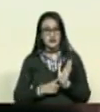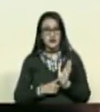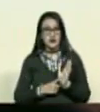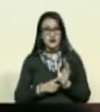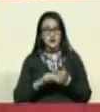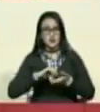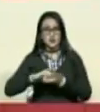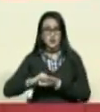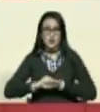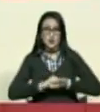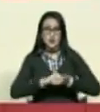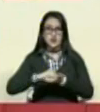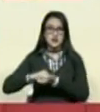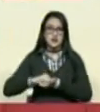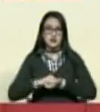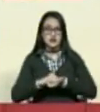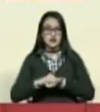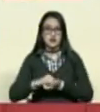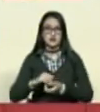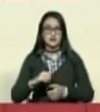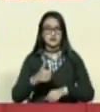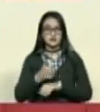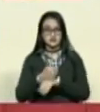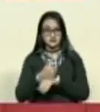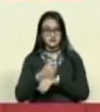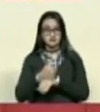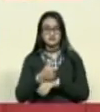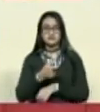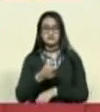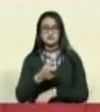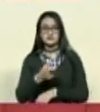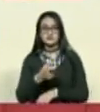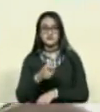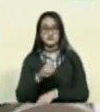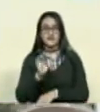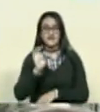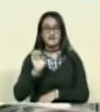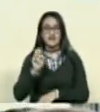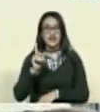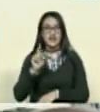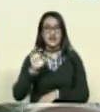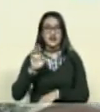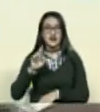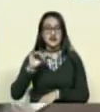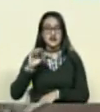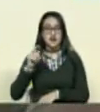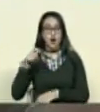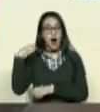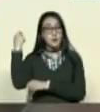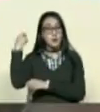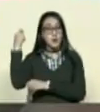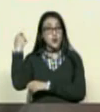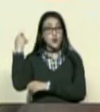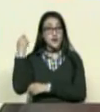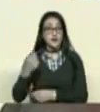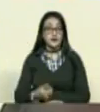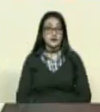Trujillo. Al general de división Federico Guzmán Bornia, de Apure. ¿Ese apellido Bornia dónde